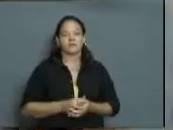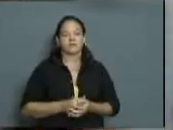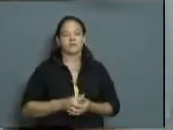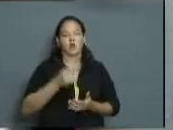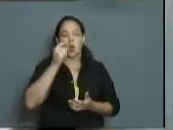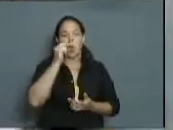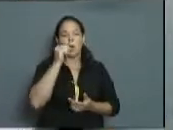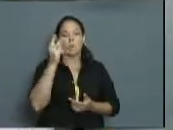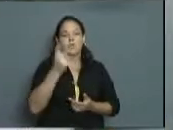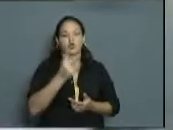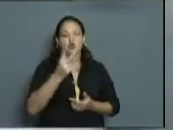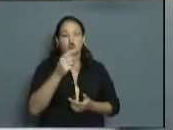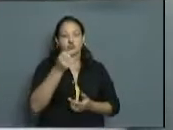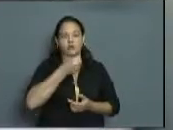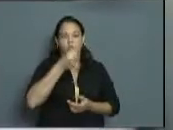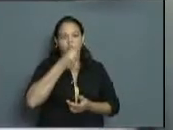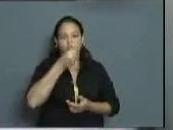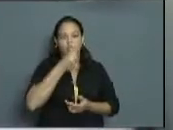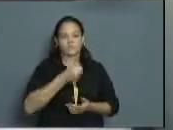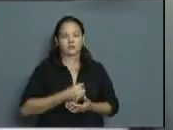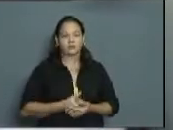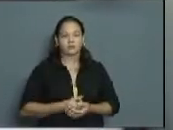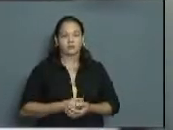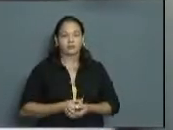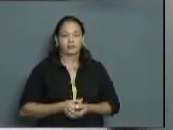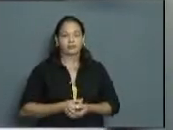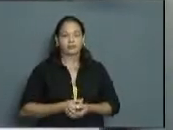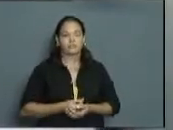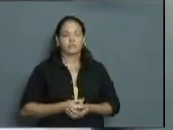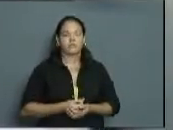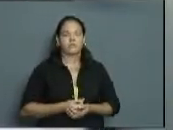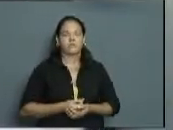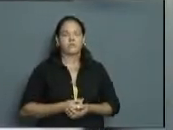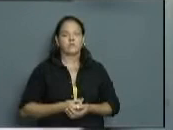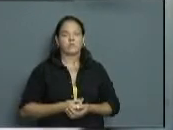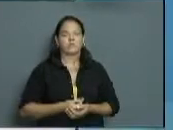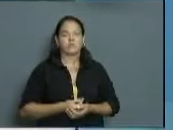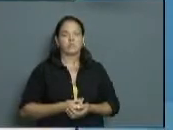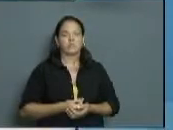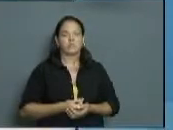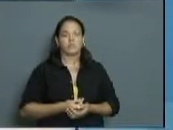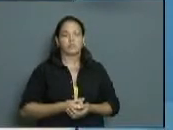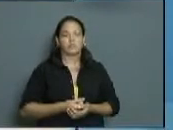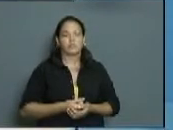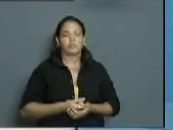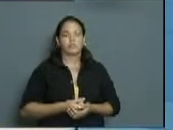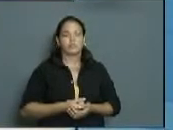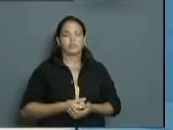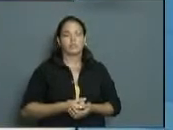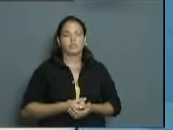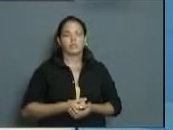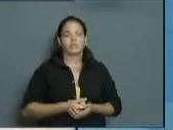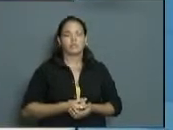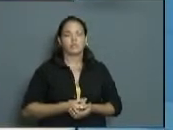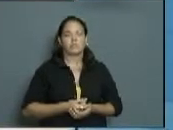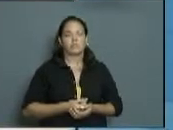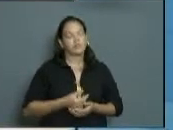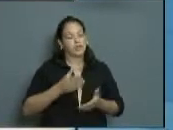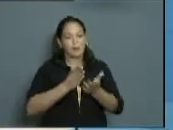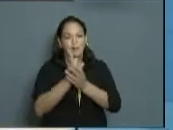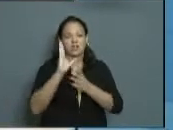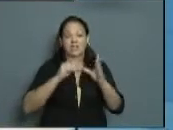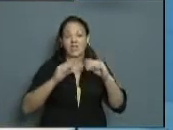Carlos Sánchez y Alfredo Claro, Sistema Informativo de la Televisión Cubana. Bueno, vamos a continuar dialogando